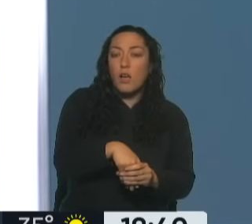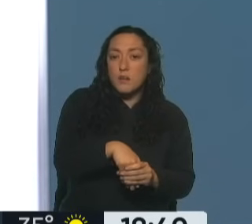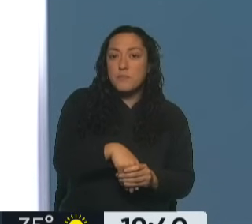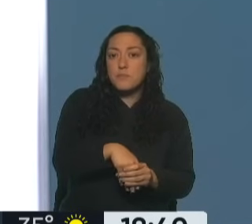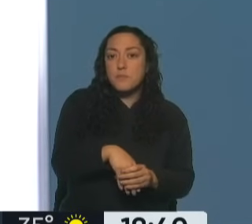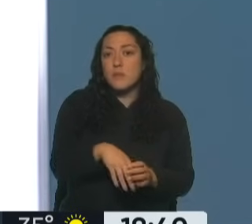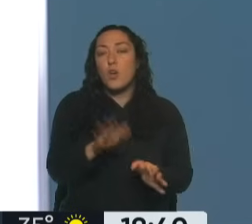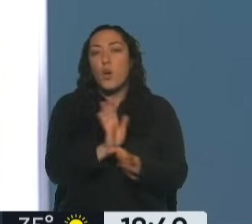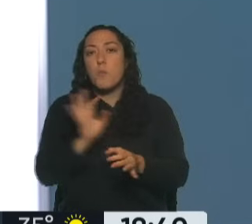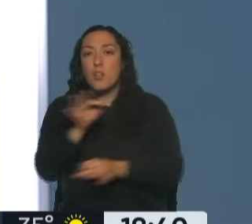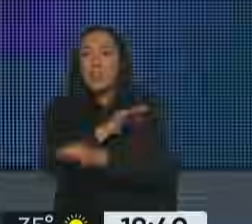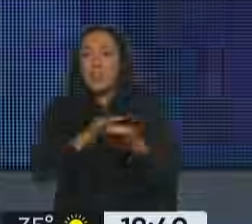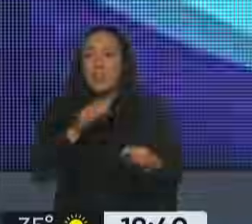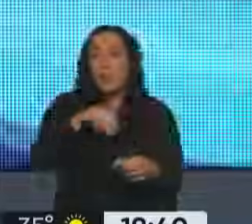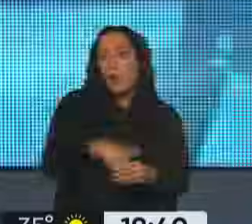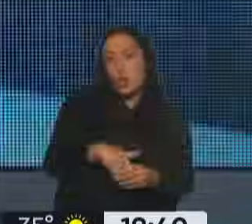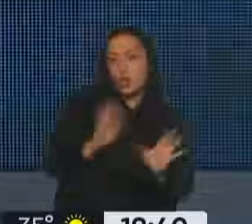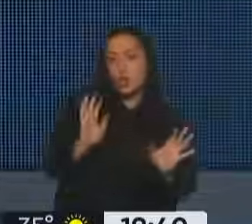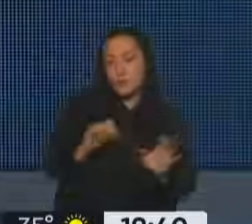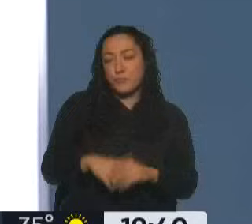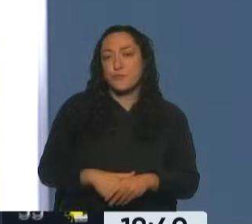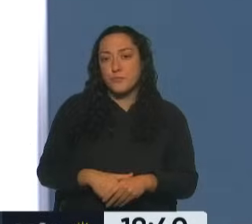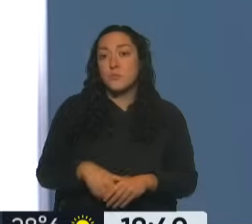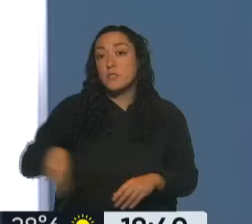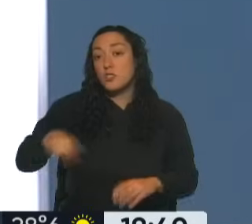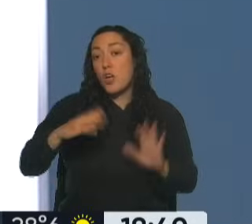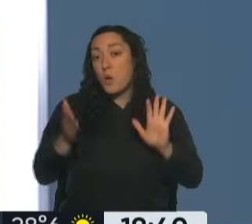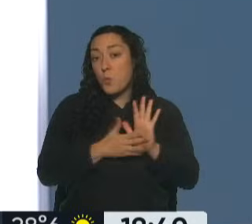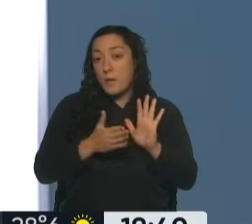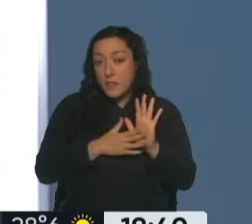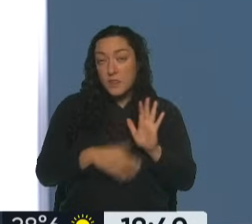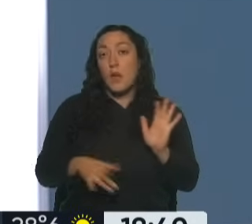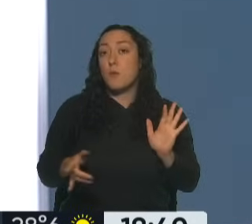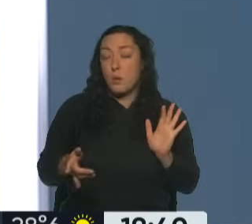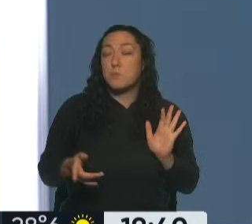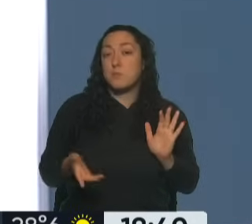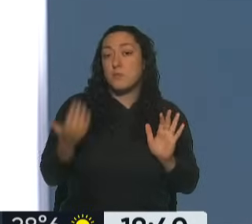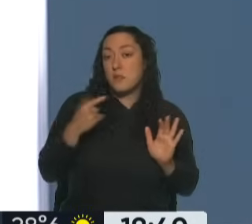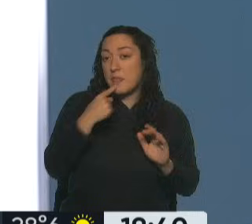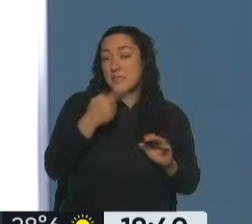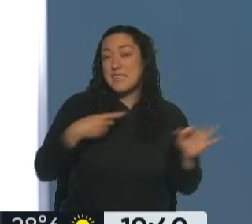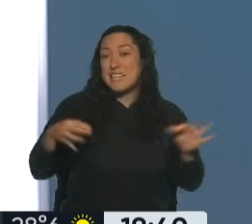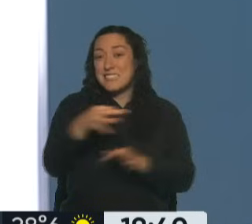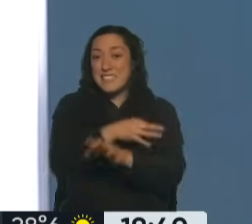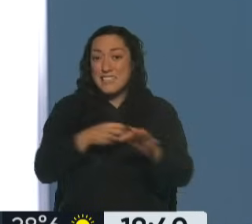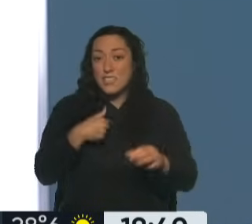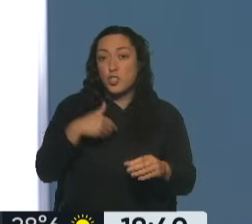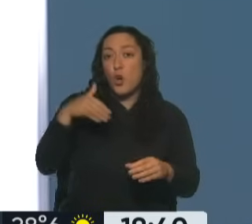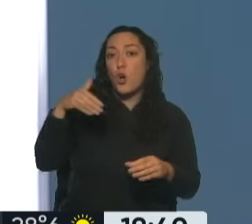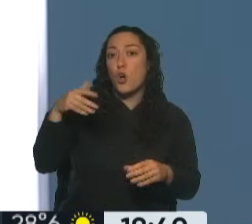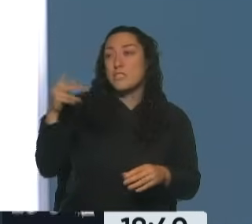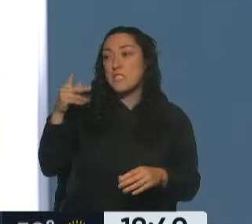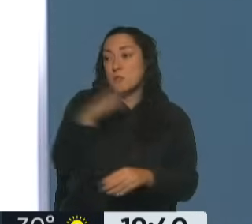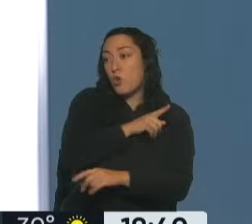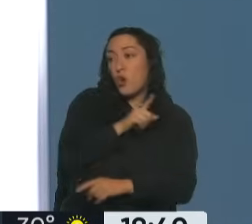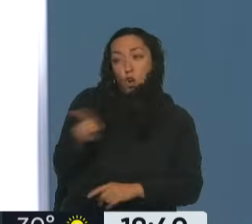voto táctico, ¿no? Digamos, o sea, de hecho lo argumentaba. Lo que decía es, bueno, estratégicamente voto contra el kirchnerismo,